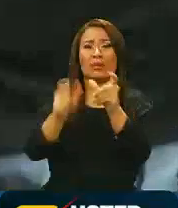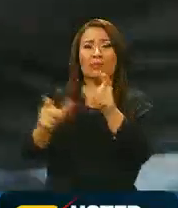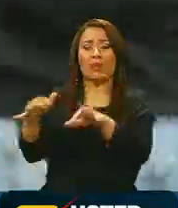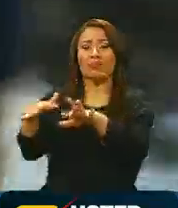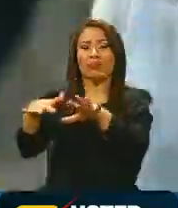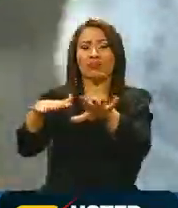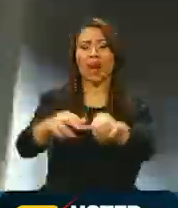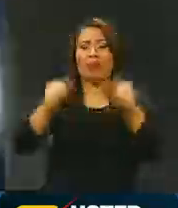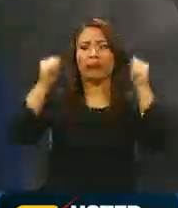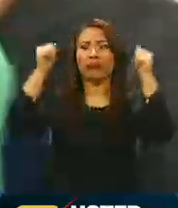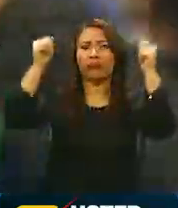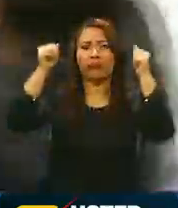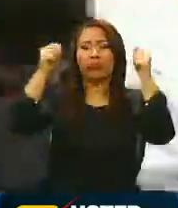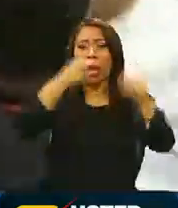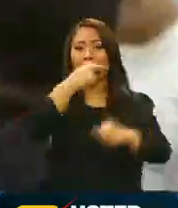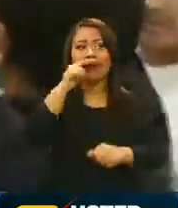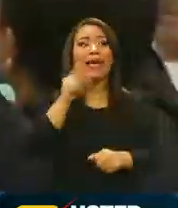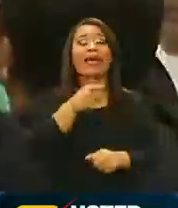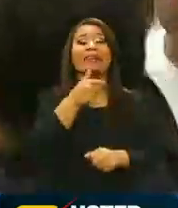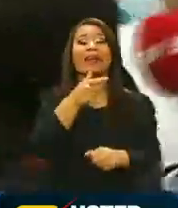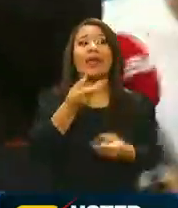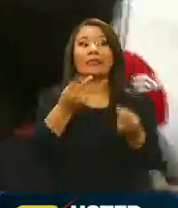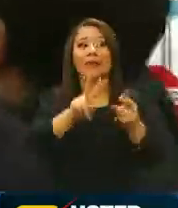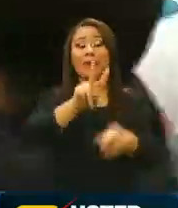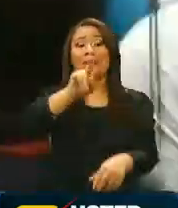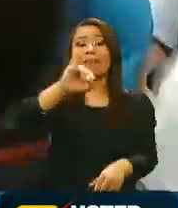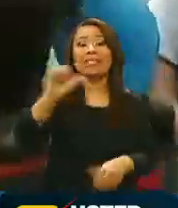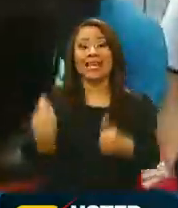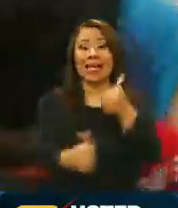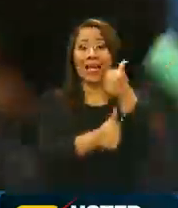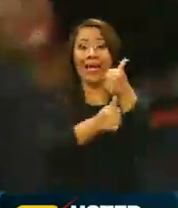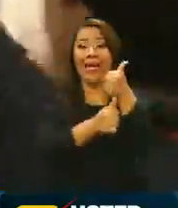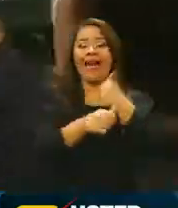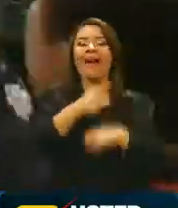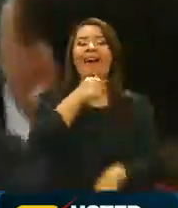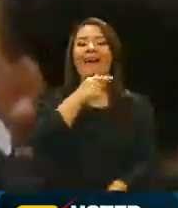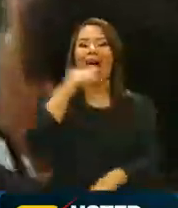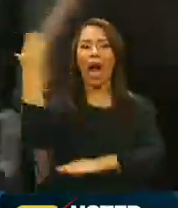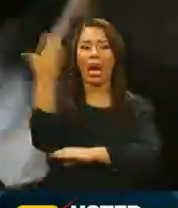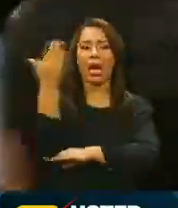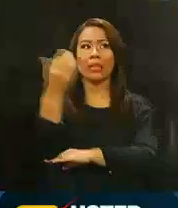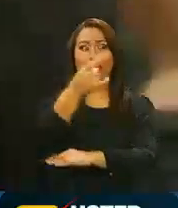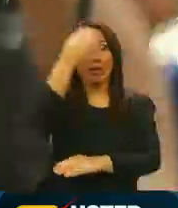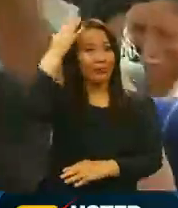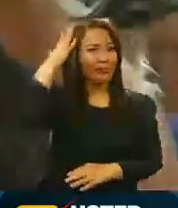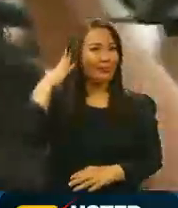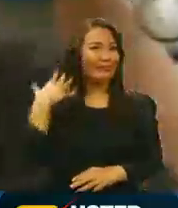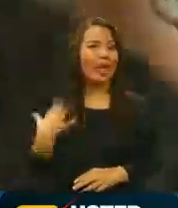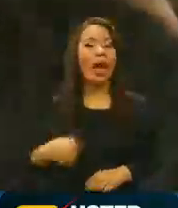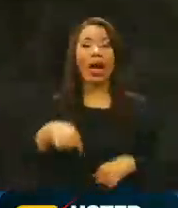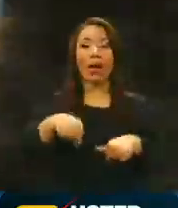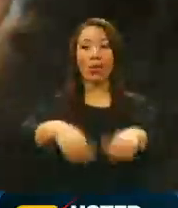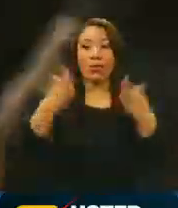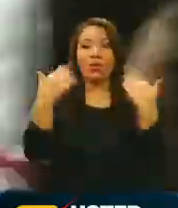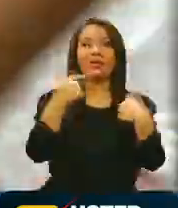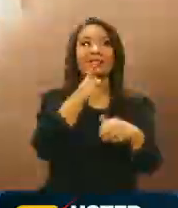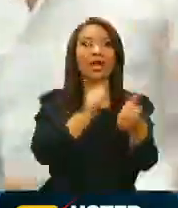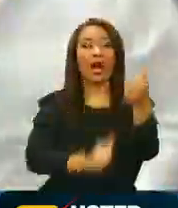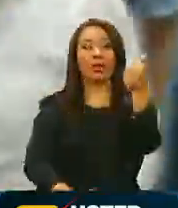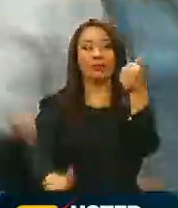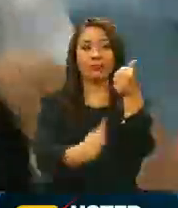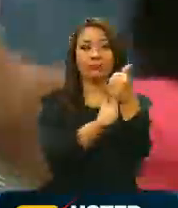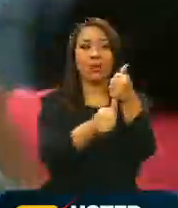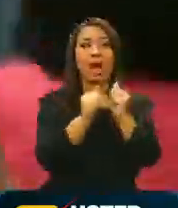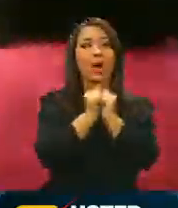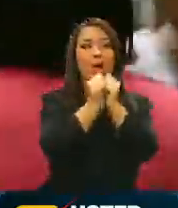simpatizantes y también acompañado de la vicealcaldesa de Guayaquil, familiares también del alcalde del primer personero municipal. Él